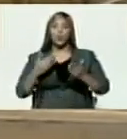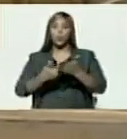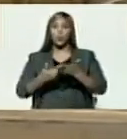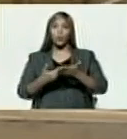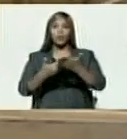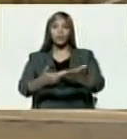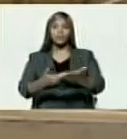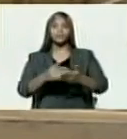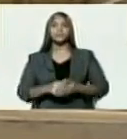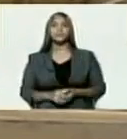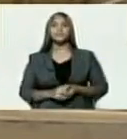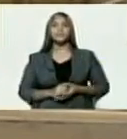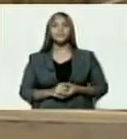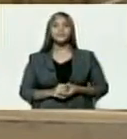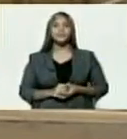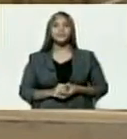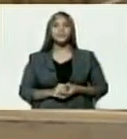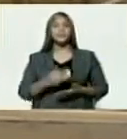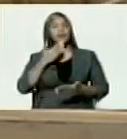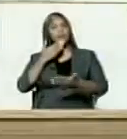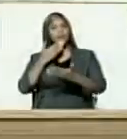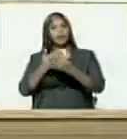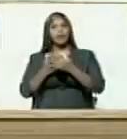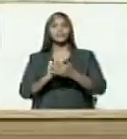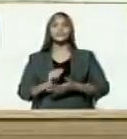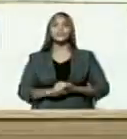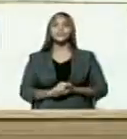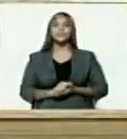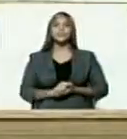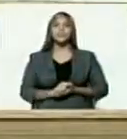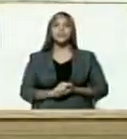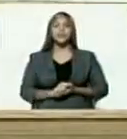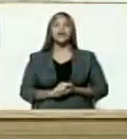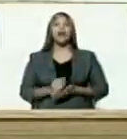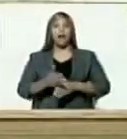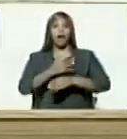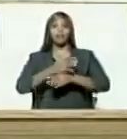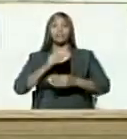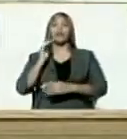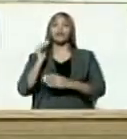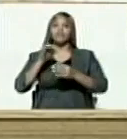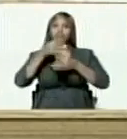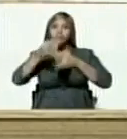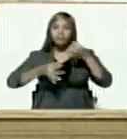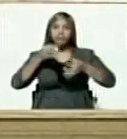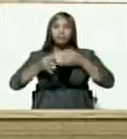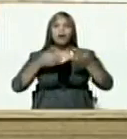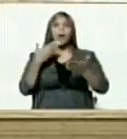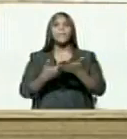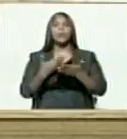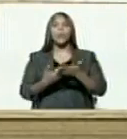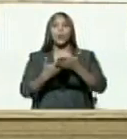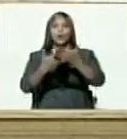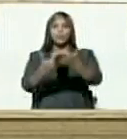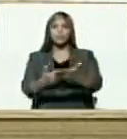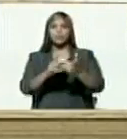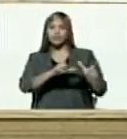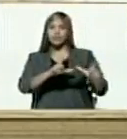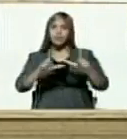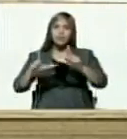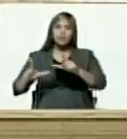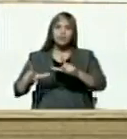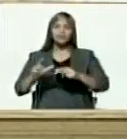ciudadano presidente. Gracias, secretaria. Hay entonces una propuesta en mesa. Antes